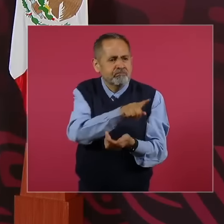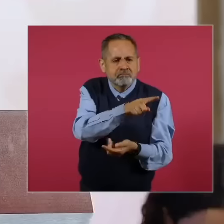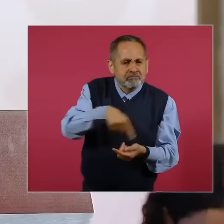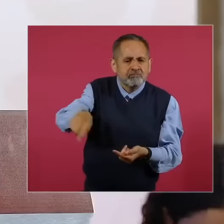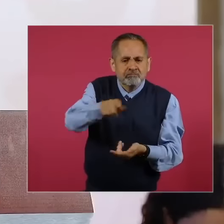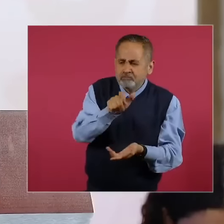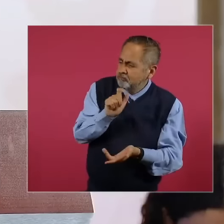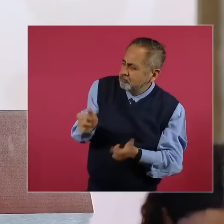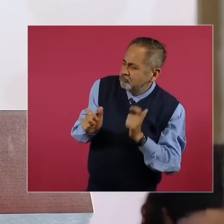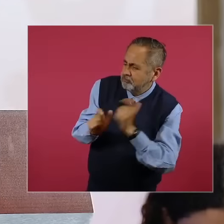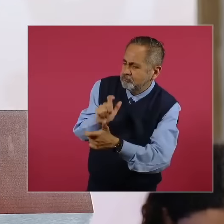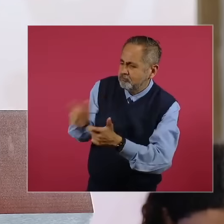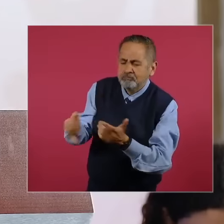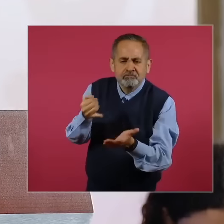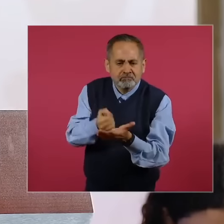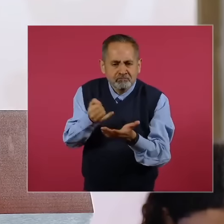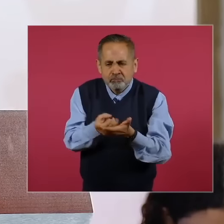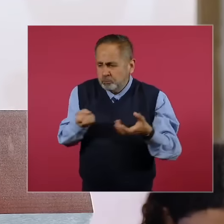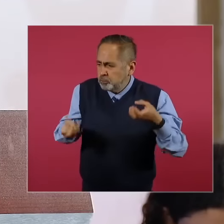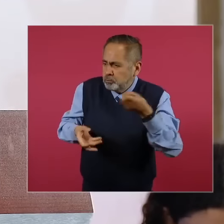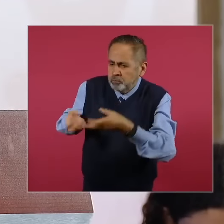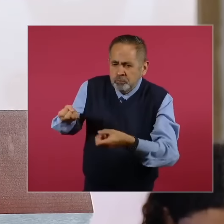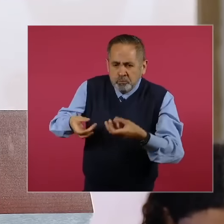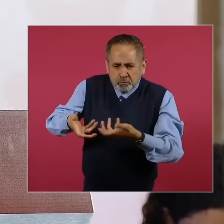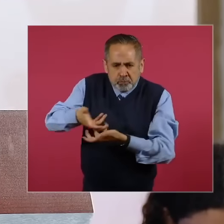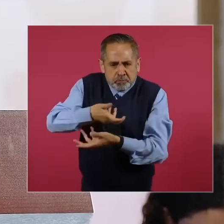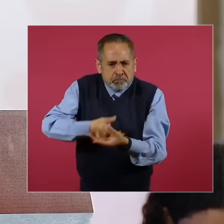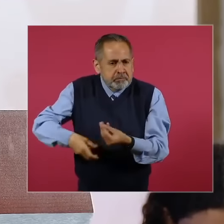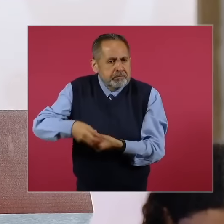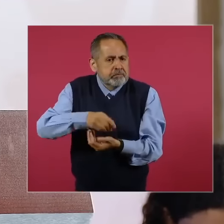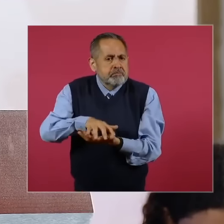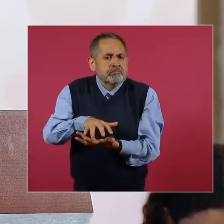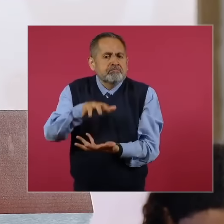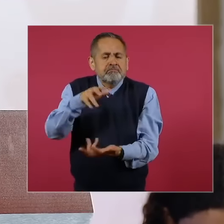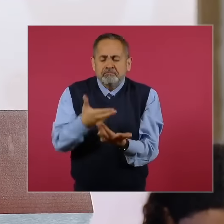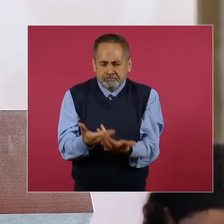son impuestos, son contribuciones.